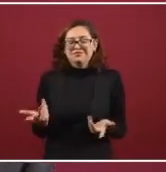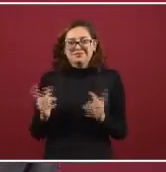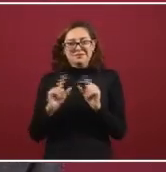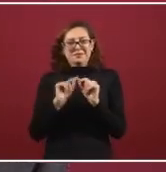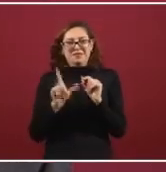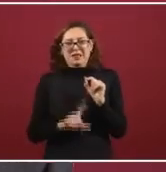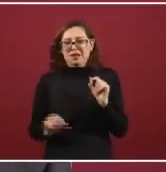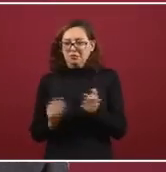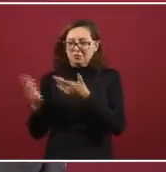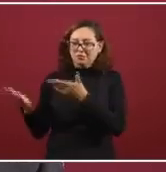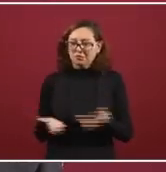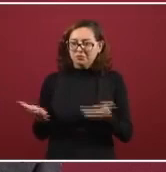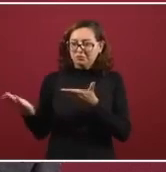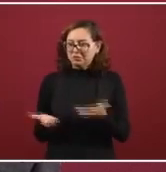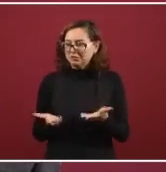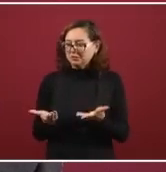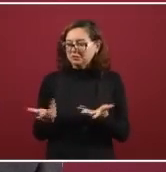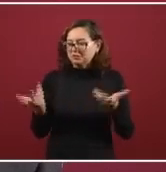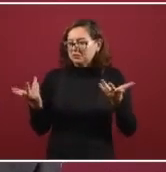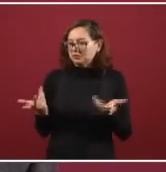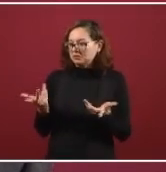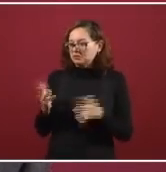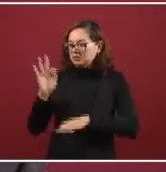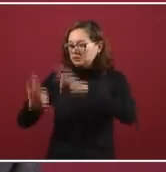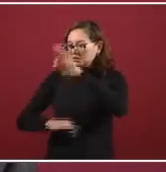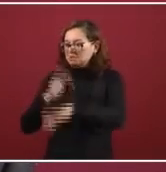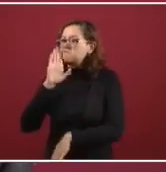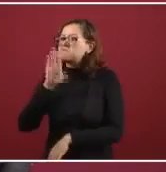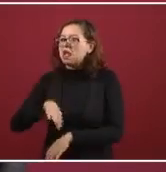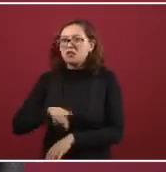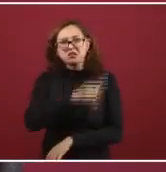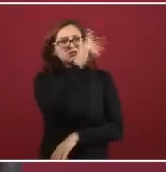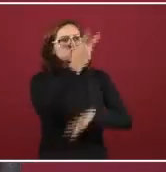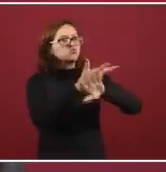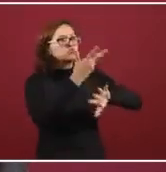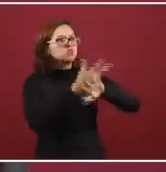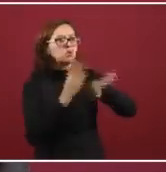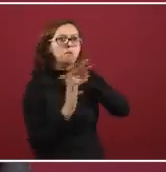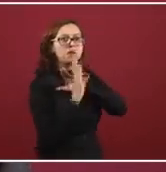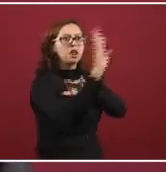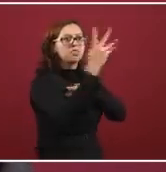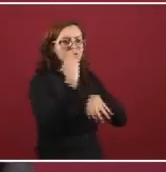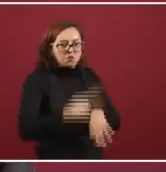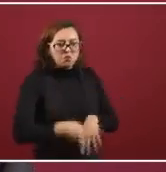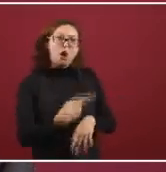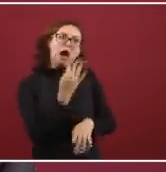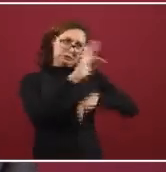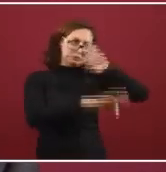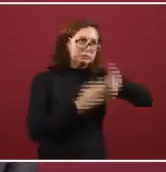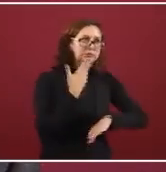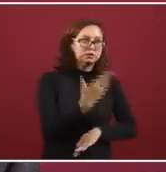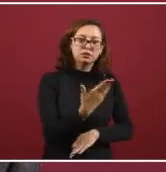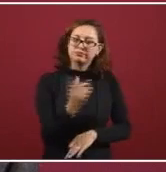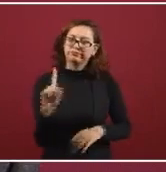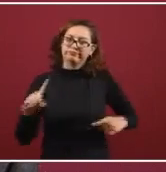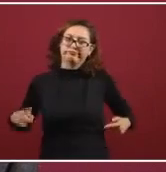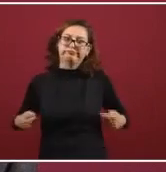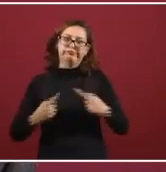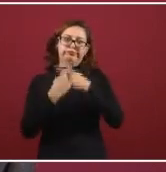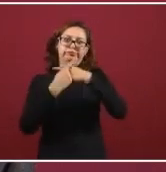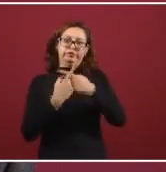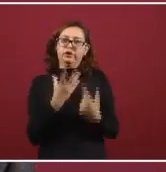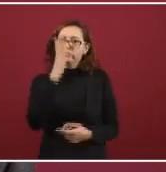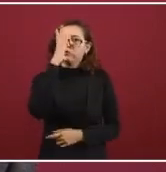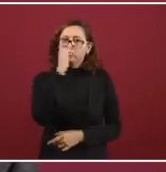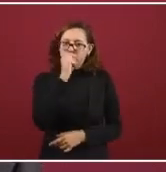puede permitir eso en México y exigir en Estados Unidos otra cosa. Entonces, el día de hoy el director del Instituto